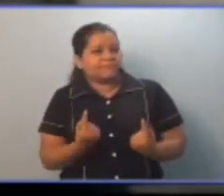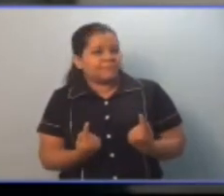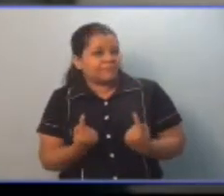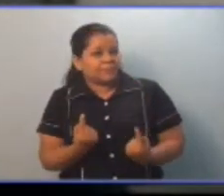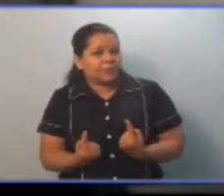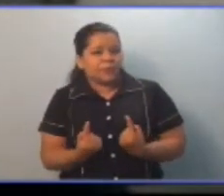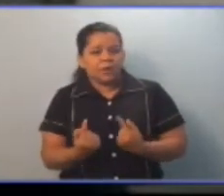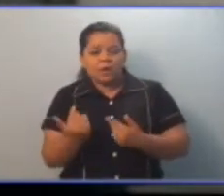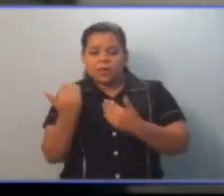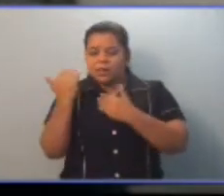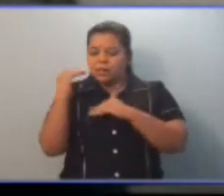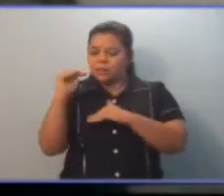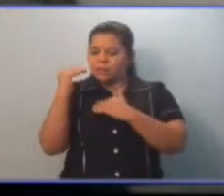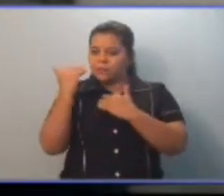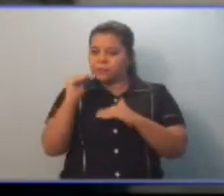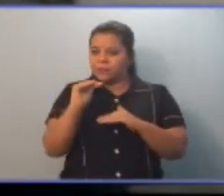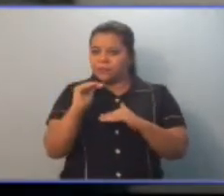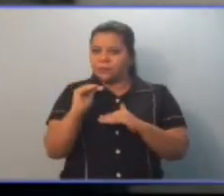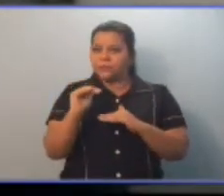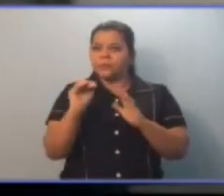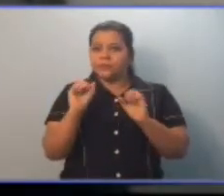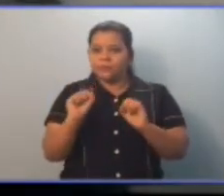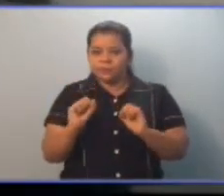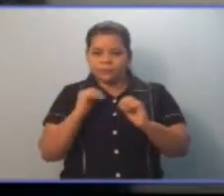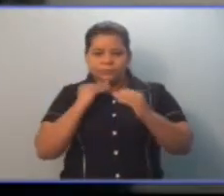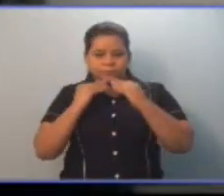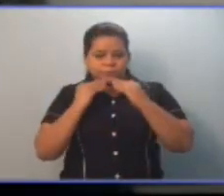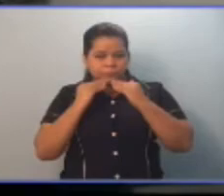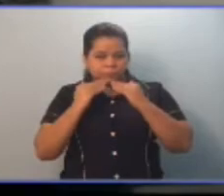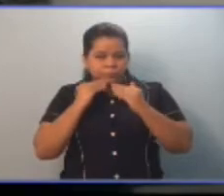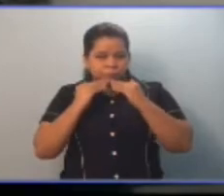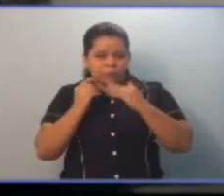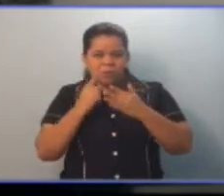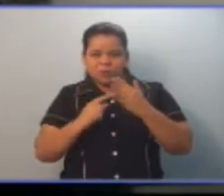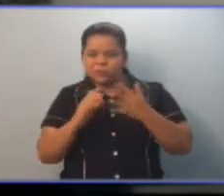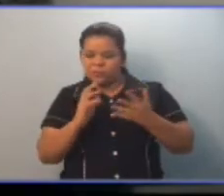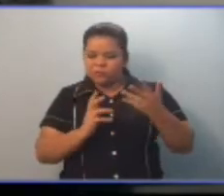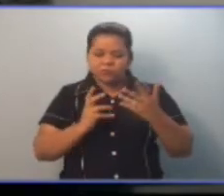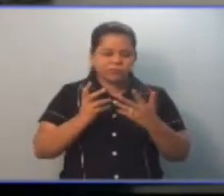los límites a la interpretación constitucional?